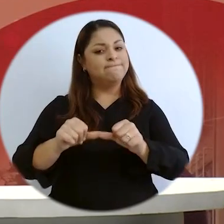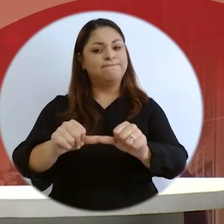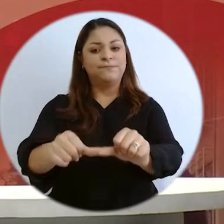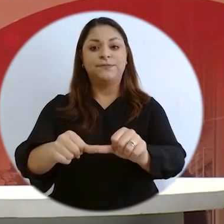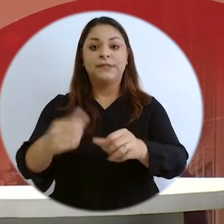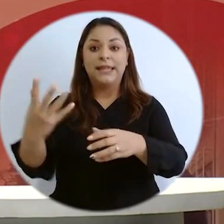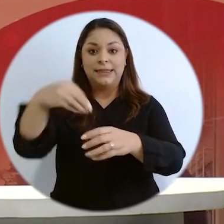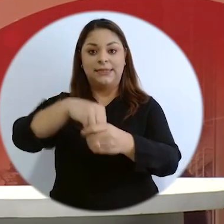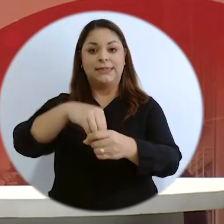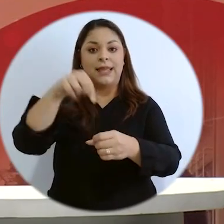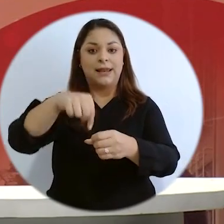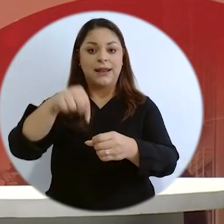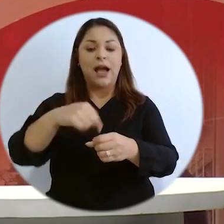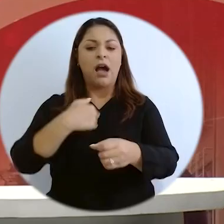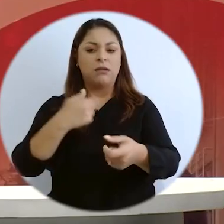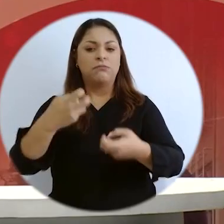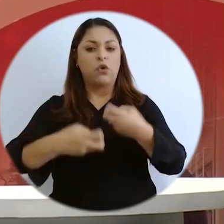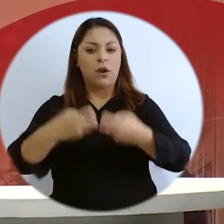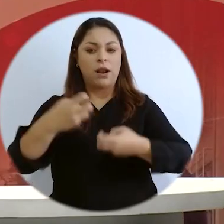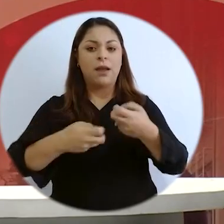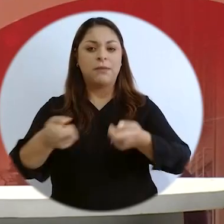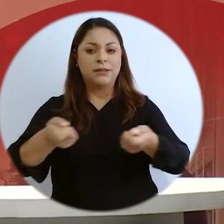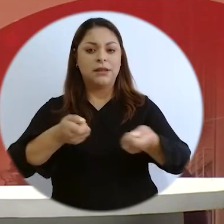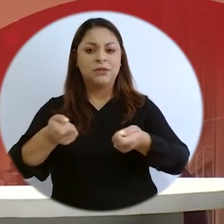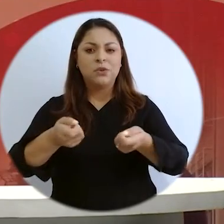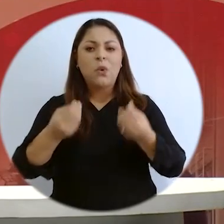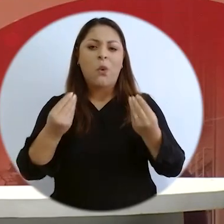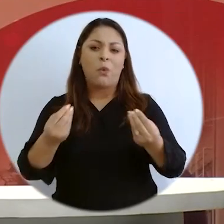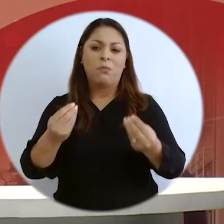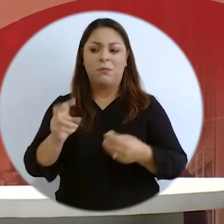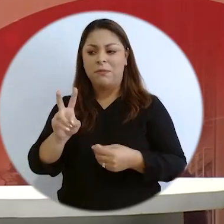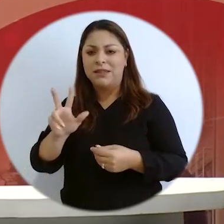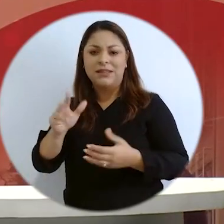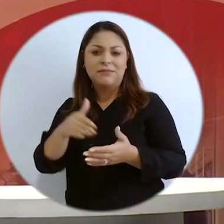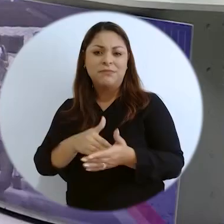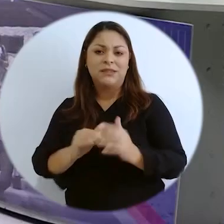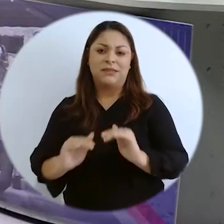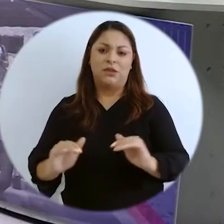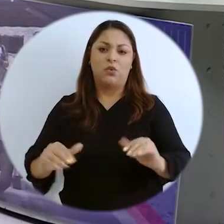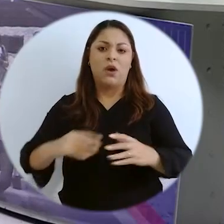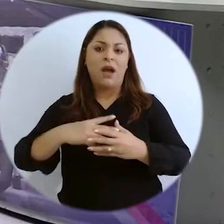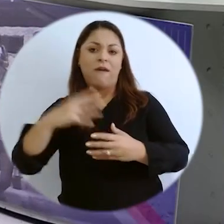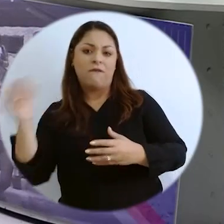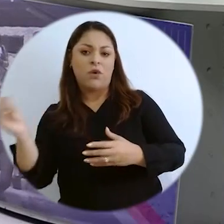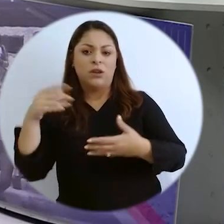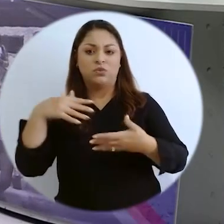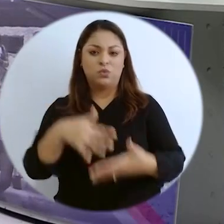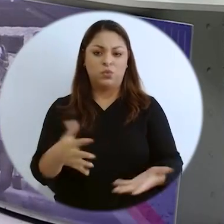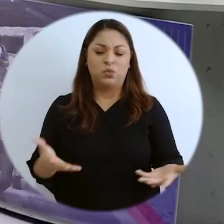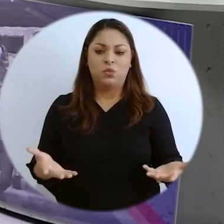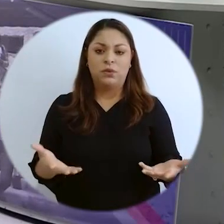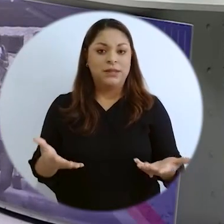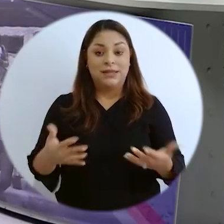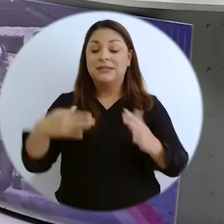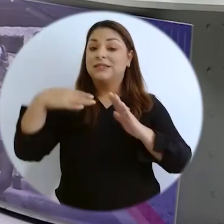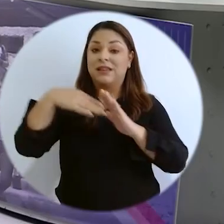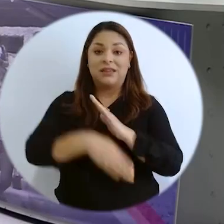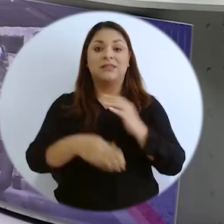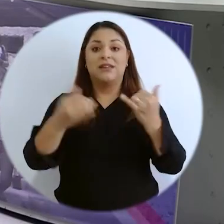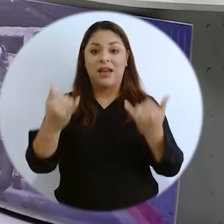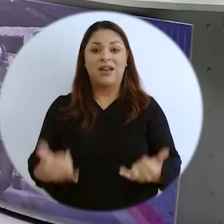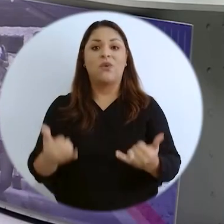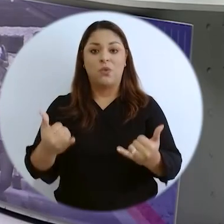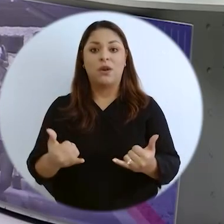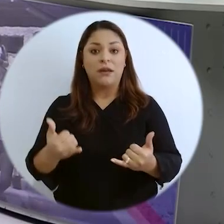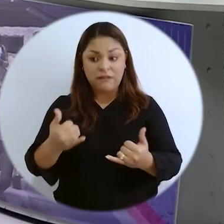también interna. Eso es lo que hablaba de los problemas de gestión. ¿Cómo es posible que tengamos 23.000 niños y niñas fuera del sistema educativo? La crisis que estamos